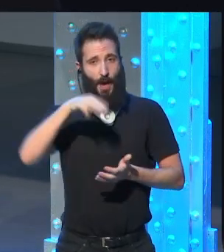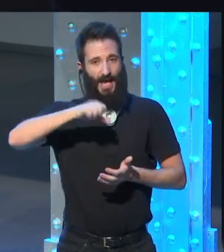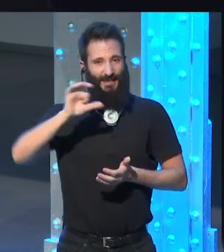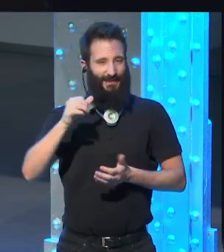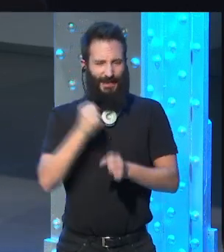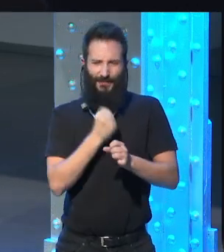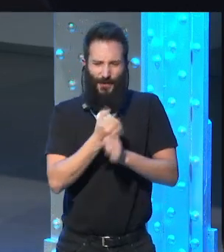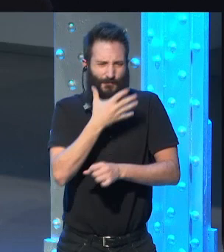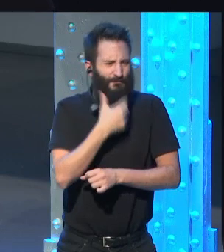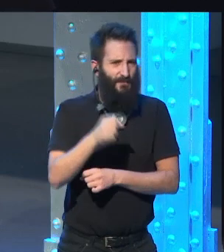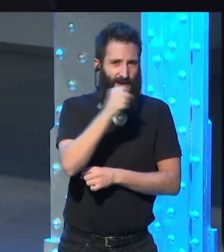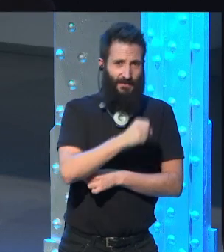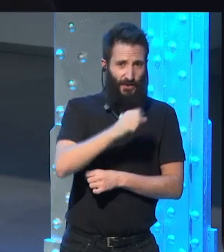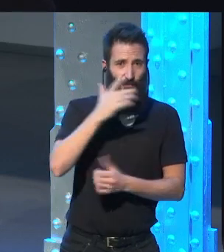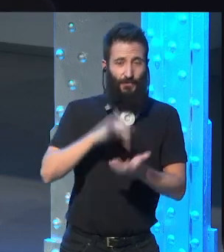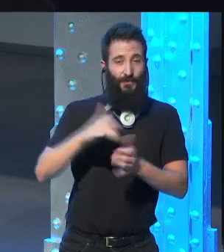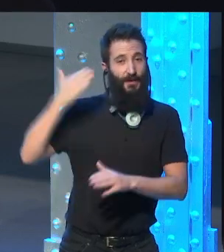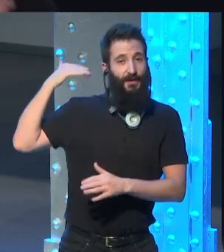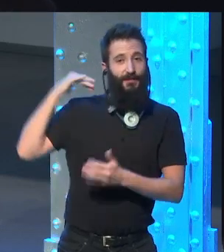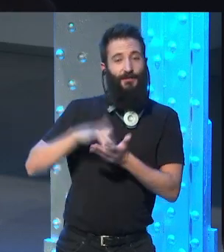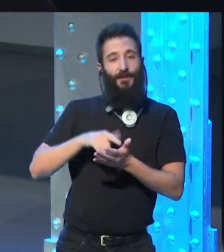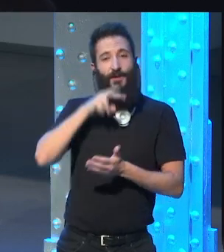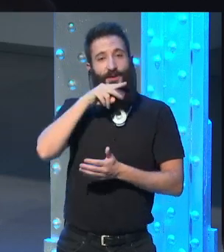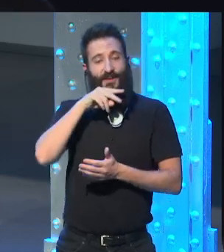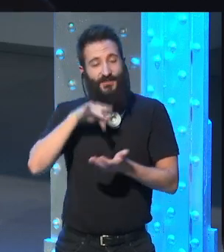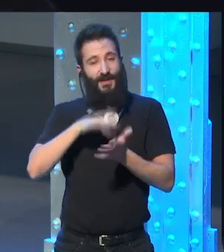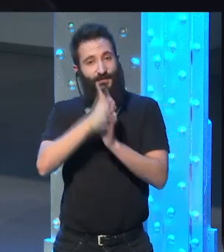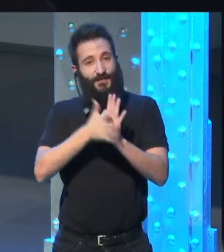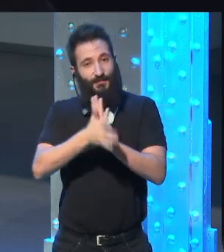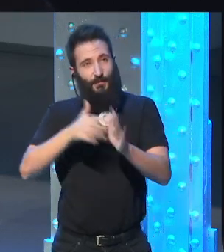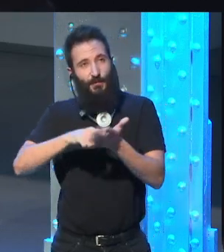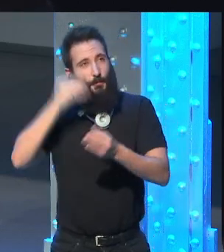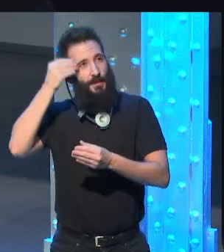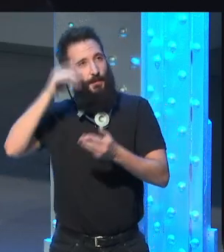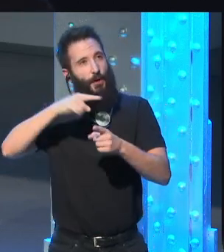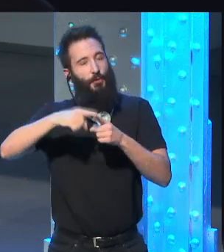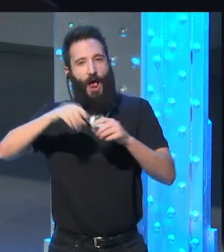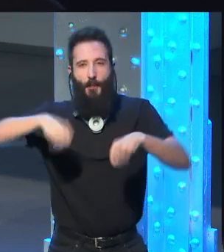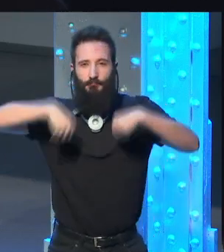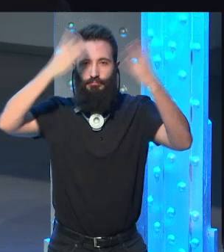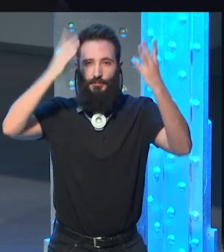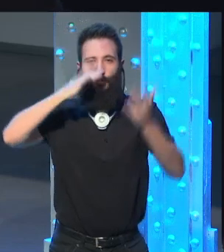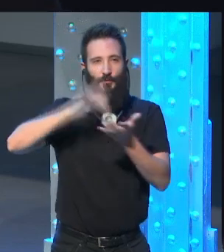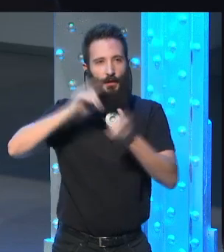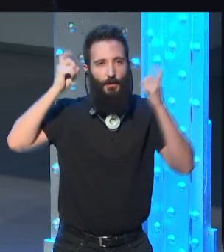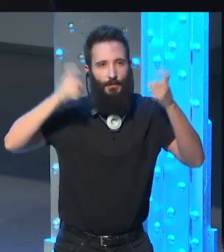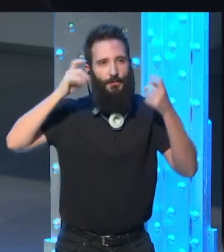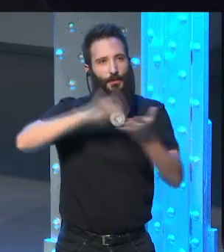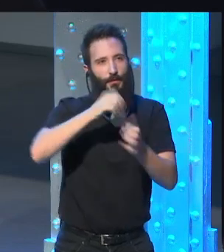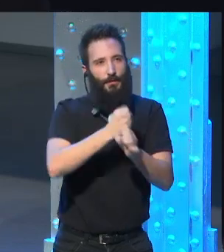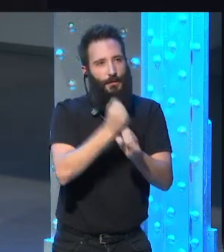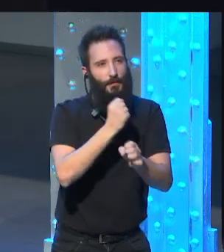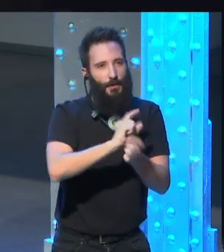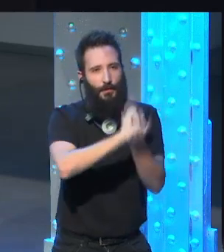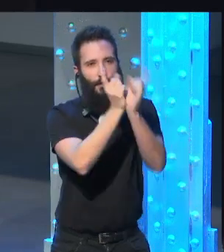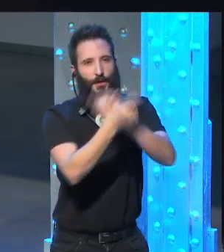fantástico en ese tema, porque como dijo, yo me estaba volando para una cosa completamente abstracta, intentándole darle la vuelta a tu trabajo. Vamos a